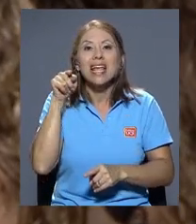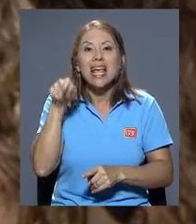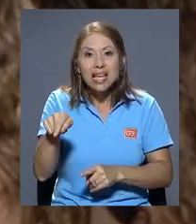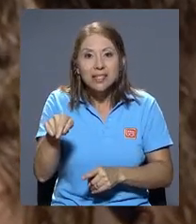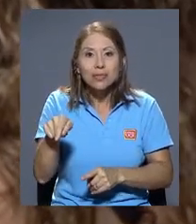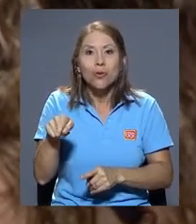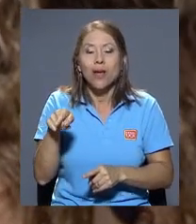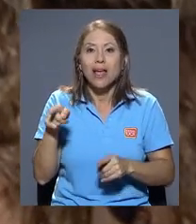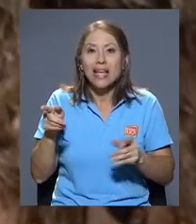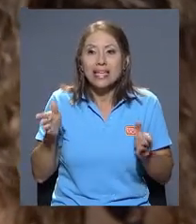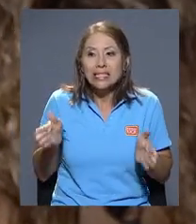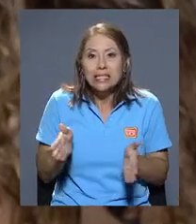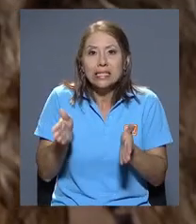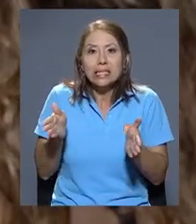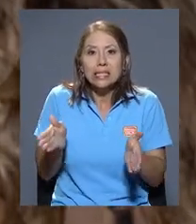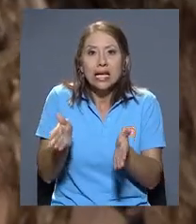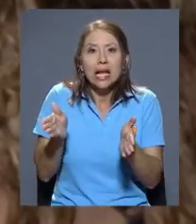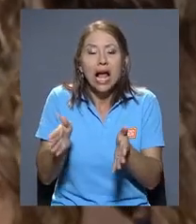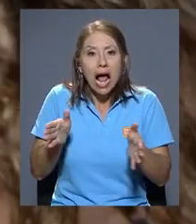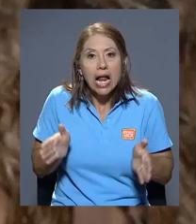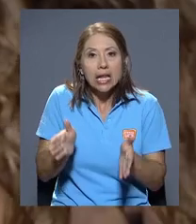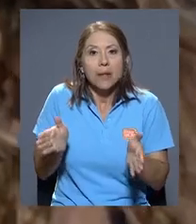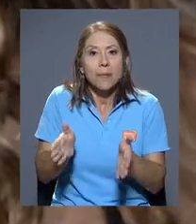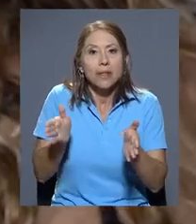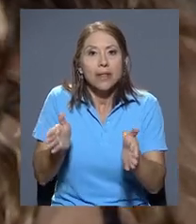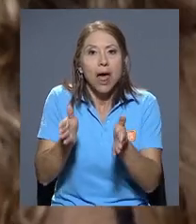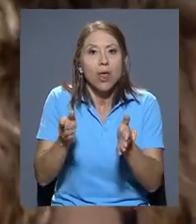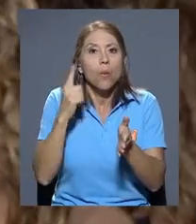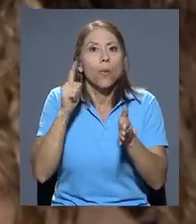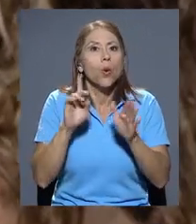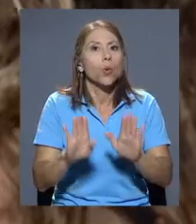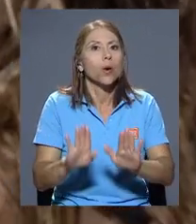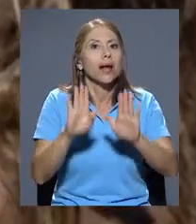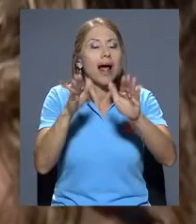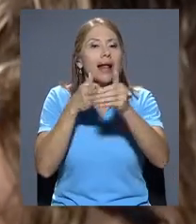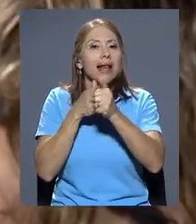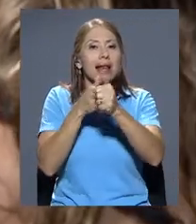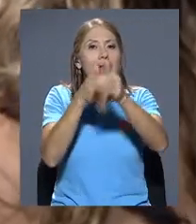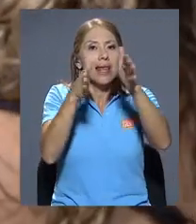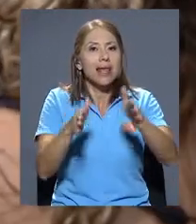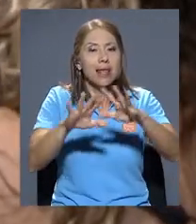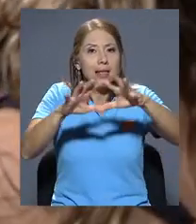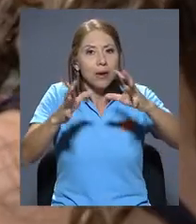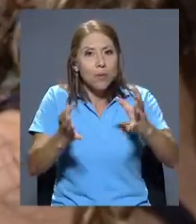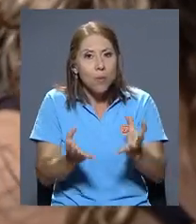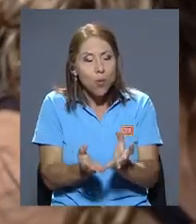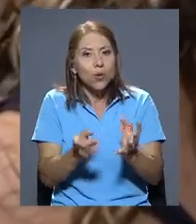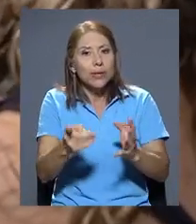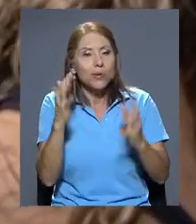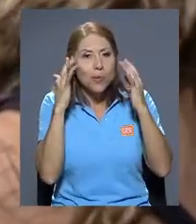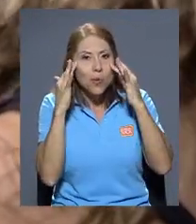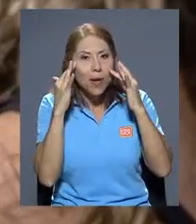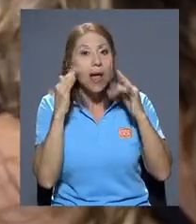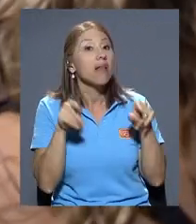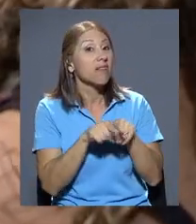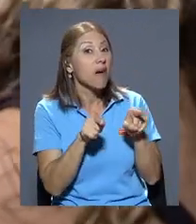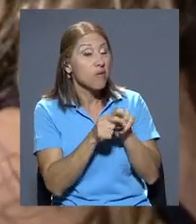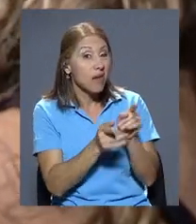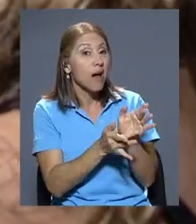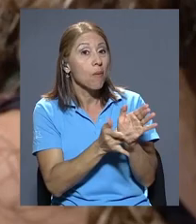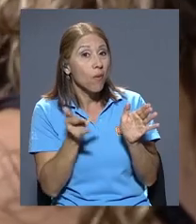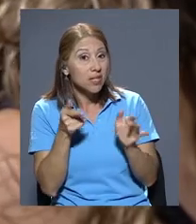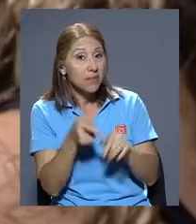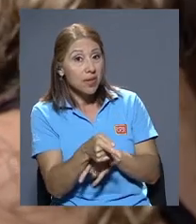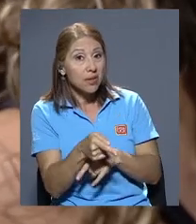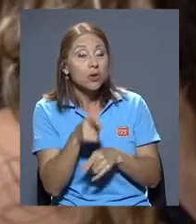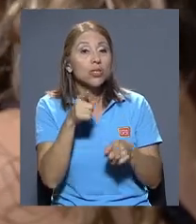viene alimentado por un gran líder del mundo. Ajá. Y que eso no, es y muy aprovechado, es decir, es una manipulación de esas, casualmente